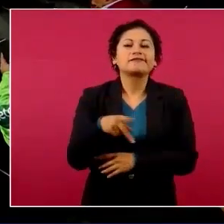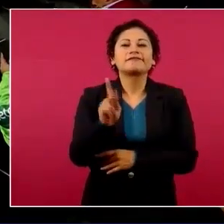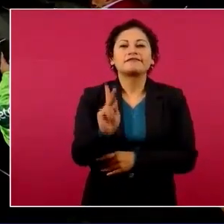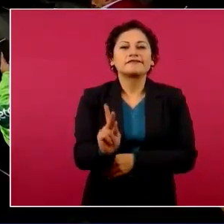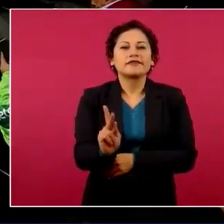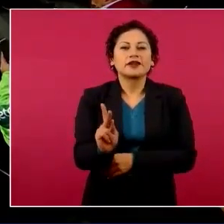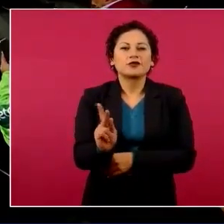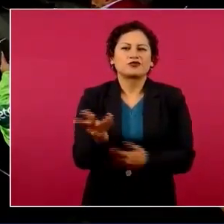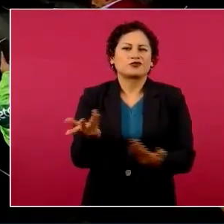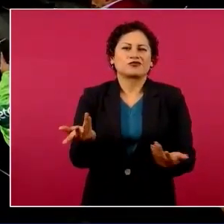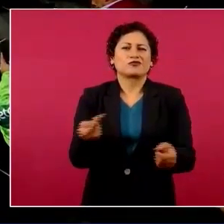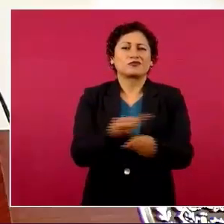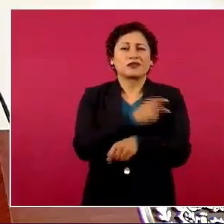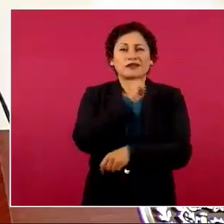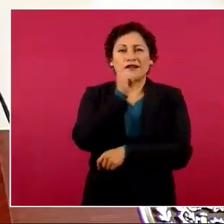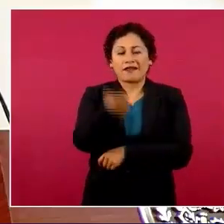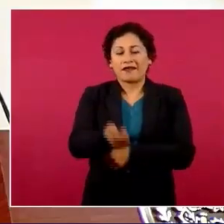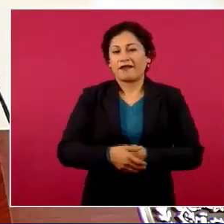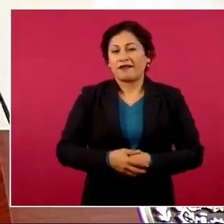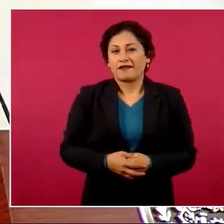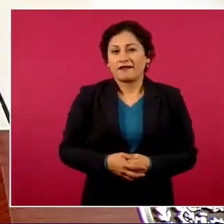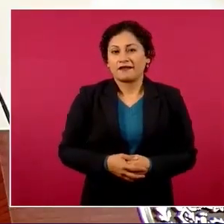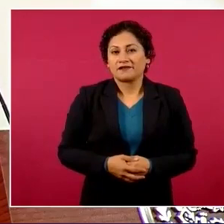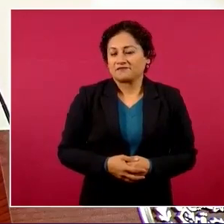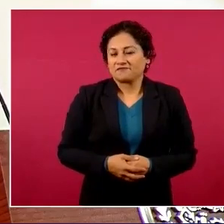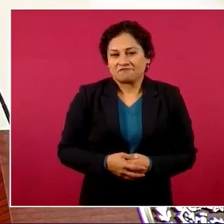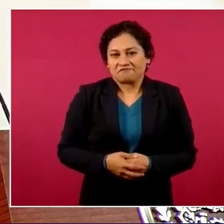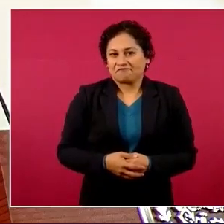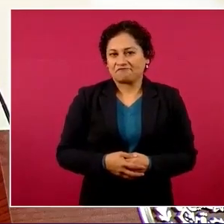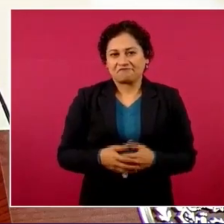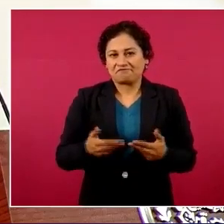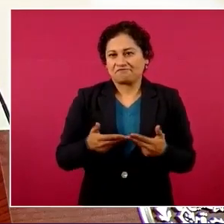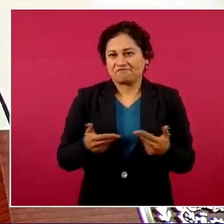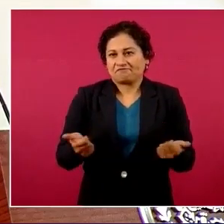no pasa nada, nada.